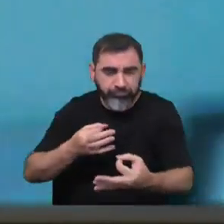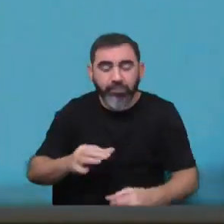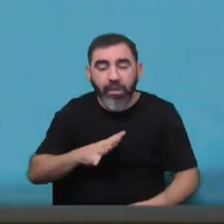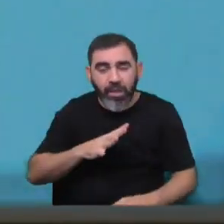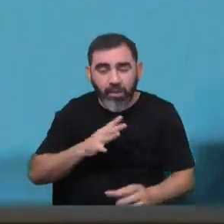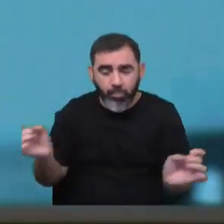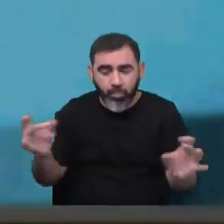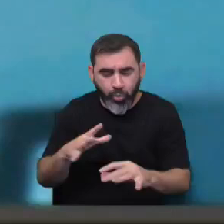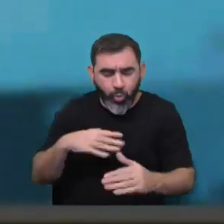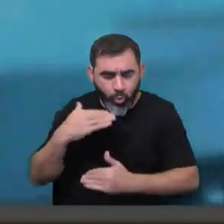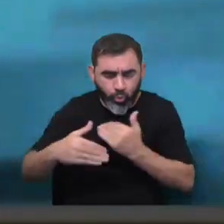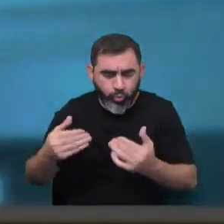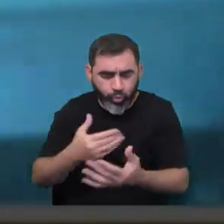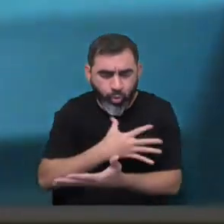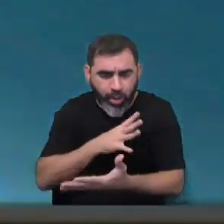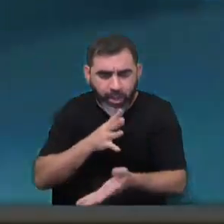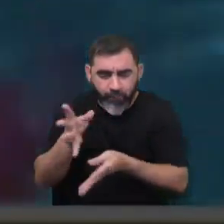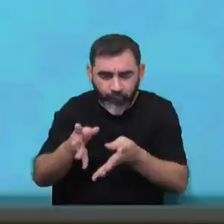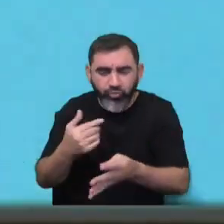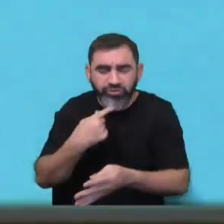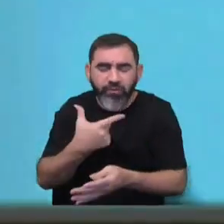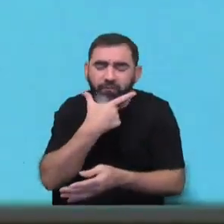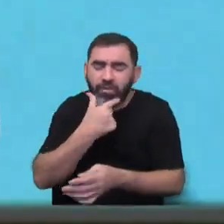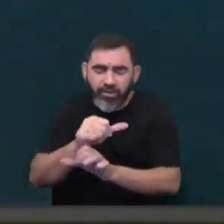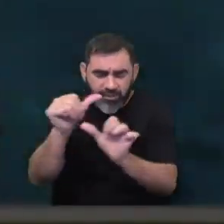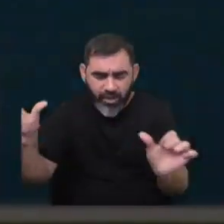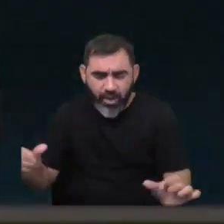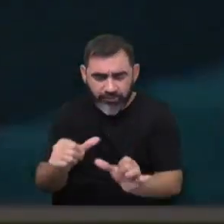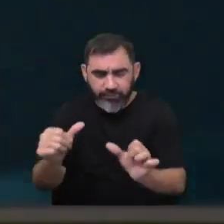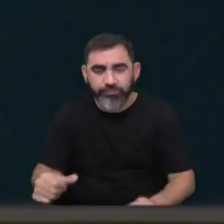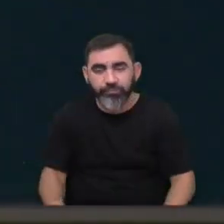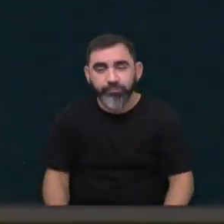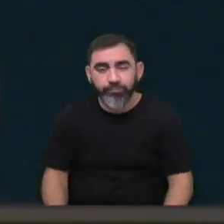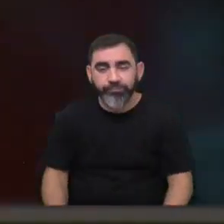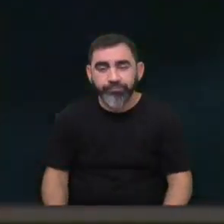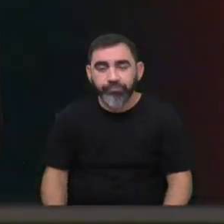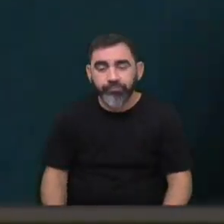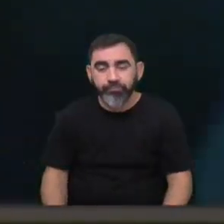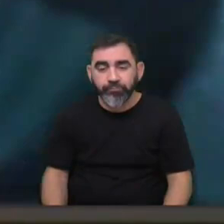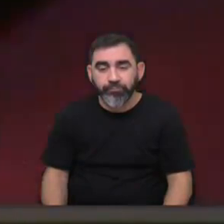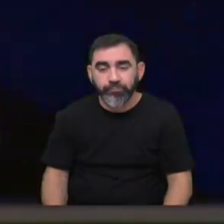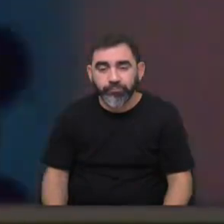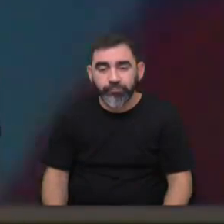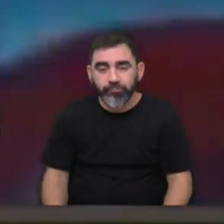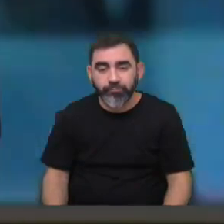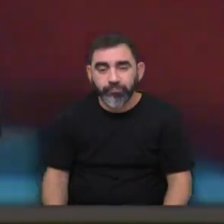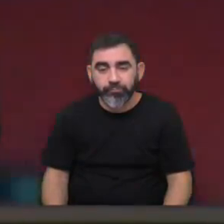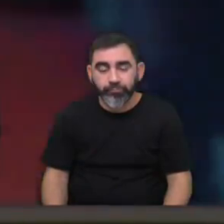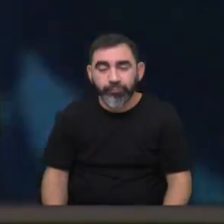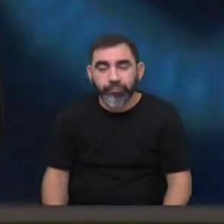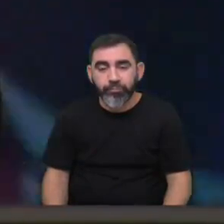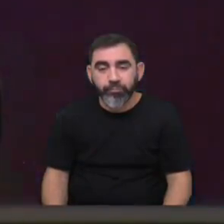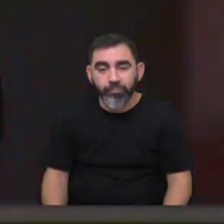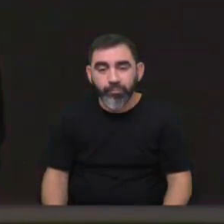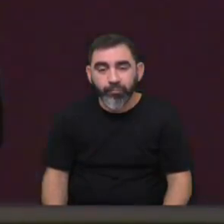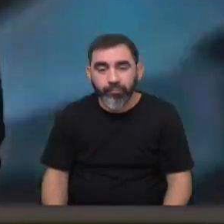está bien desarrollado hoy en día, entonces es algo muy, muy sencillo de hacer. Ya hay muchos dispositivos tecnológicos que usan campos magnéticos.